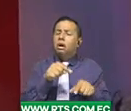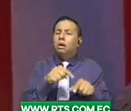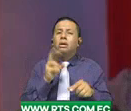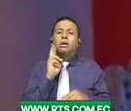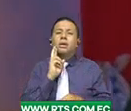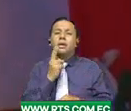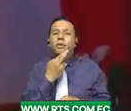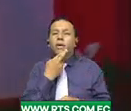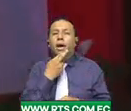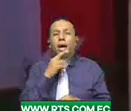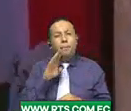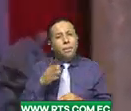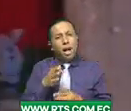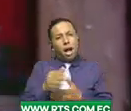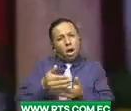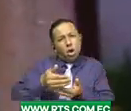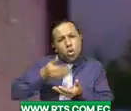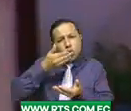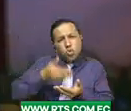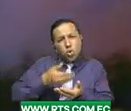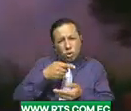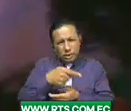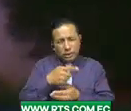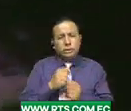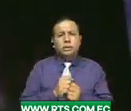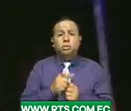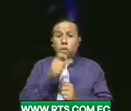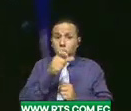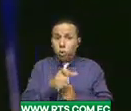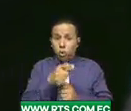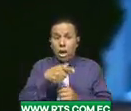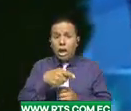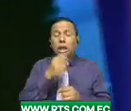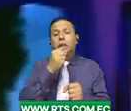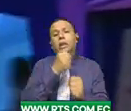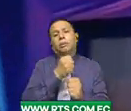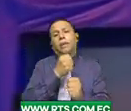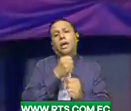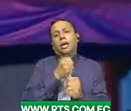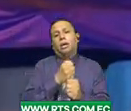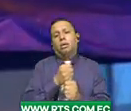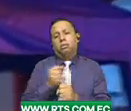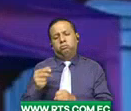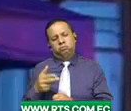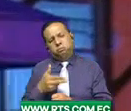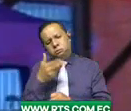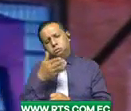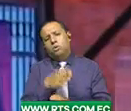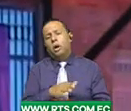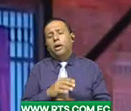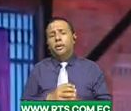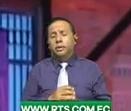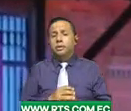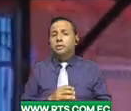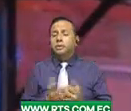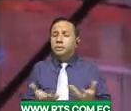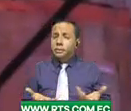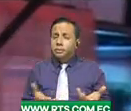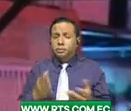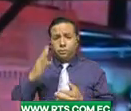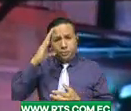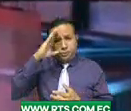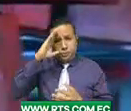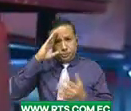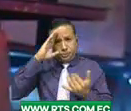picantería en donde aparentemente la persona que falleció pues trabajaba. En todo caso, la policía está haciendo la investigación